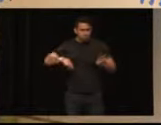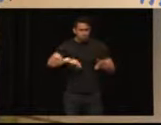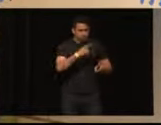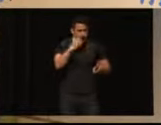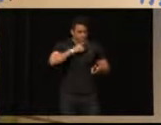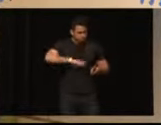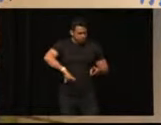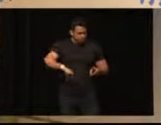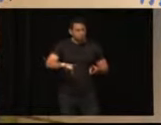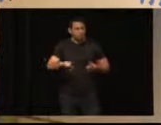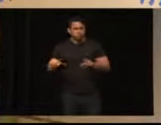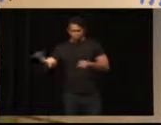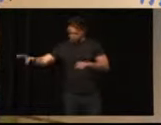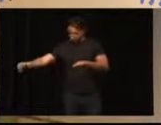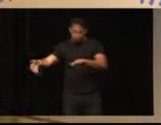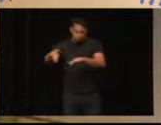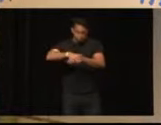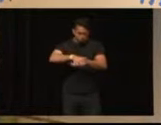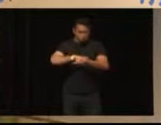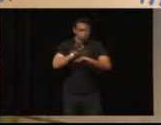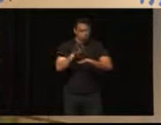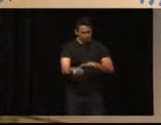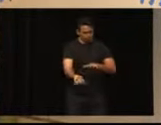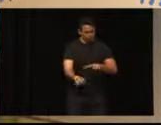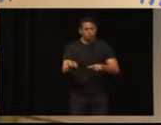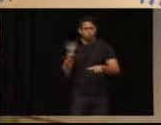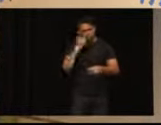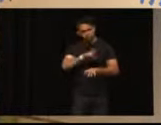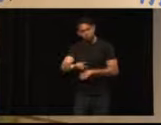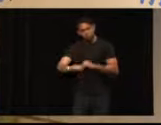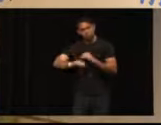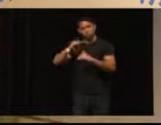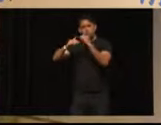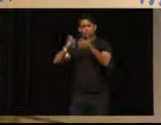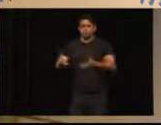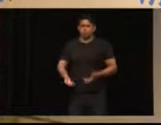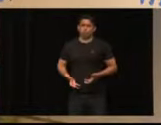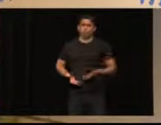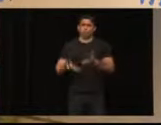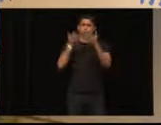es posible que incluyamos y podamos